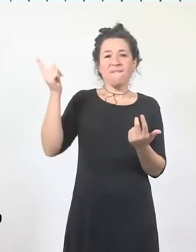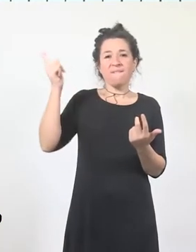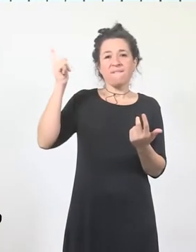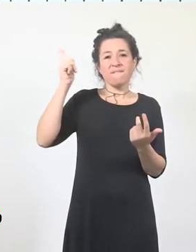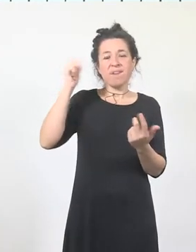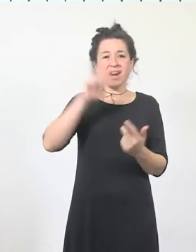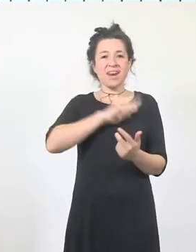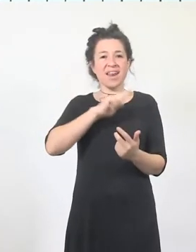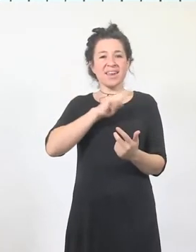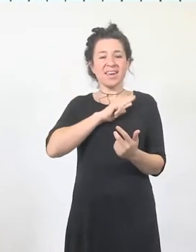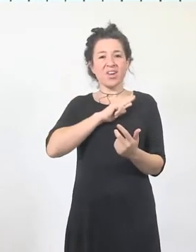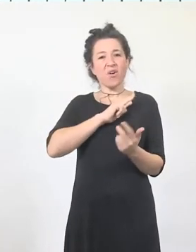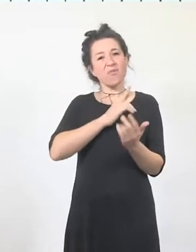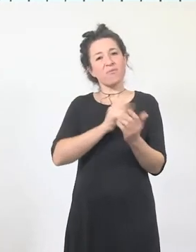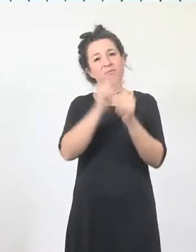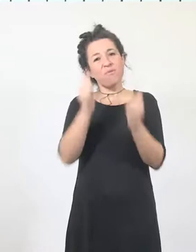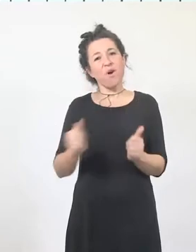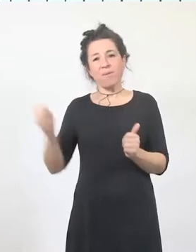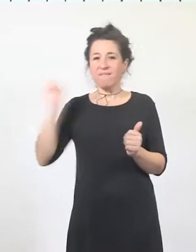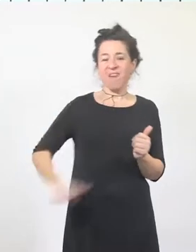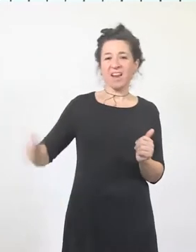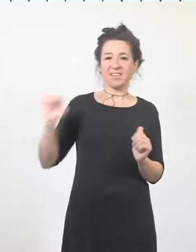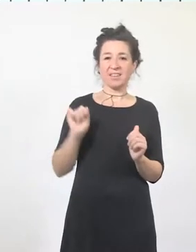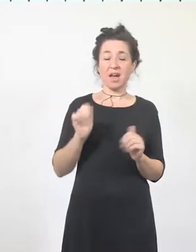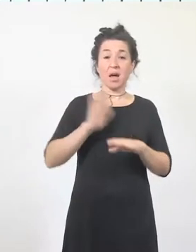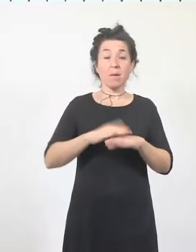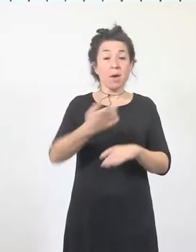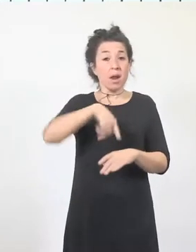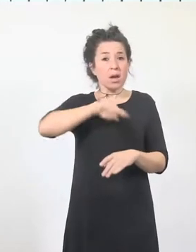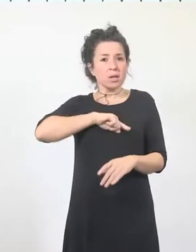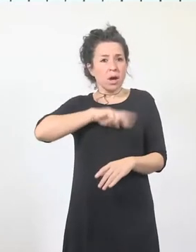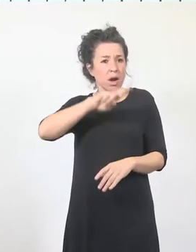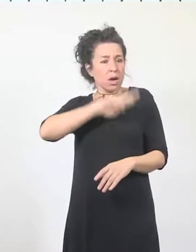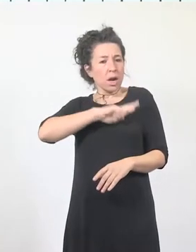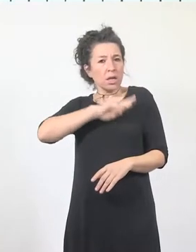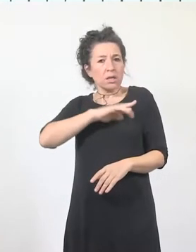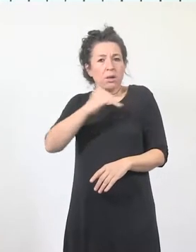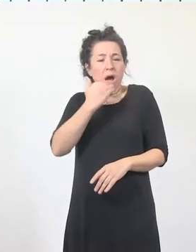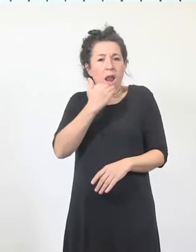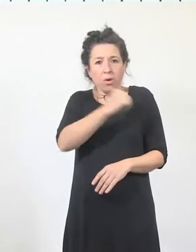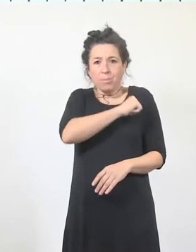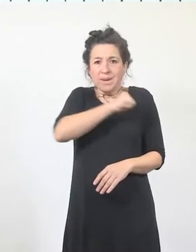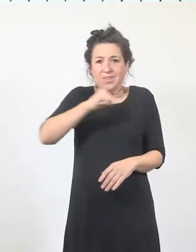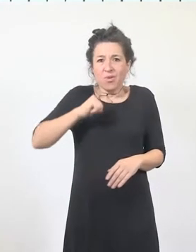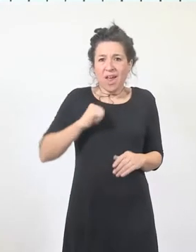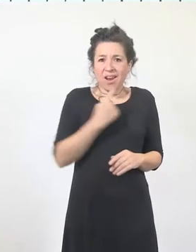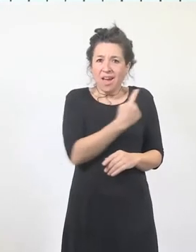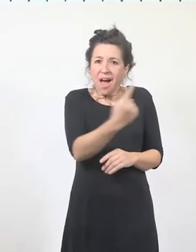del Islam. Para nosotros la religión es algo individual, es algo personal,